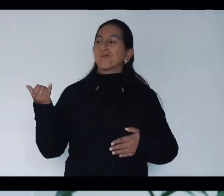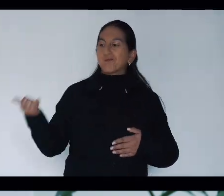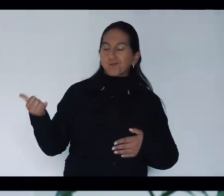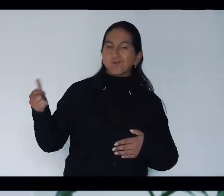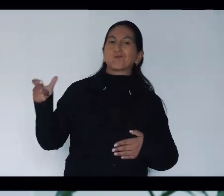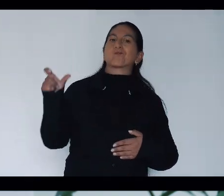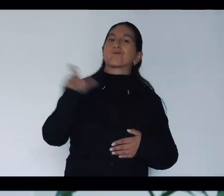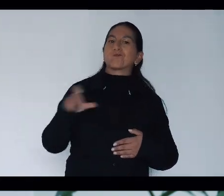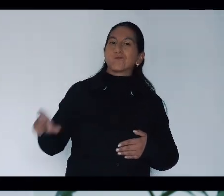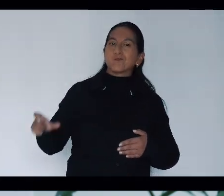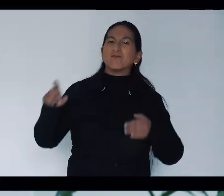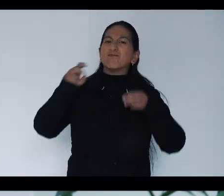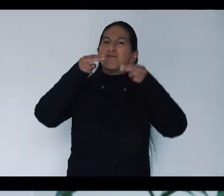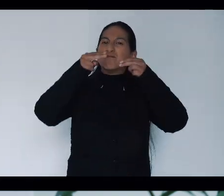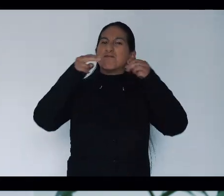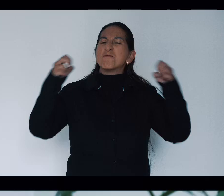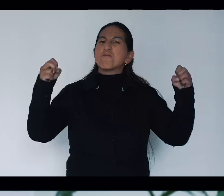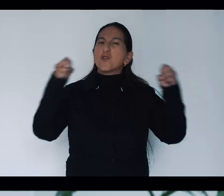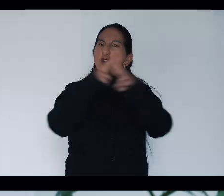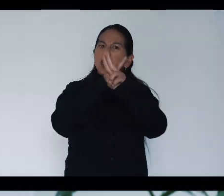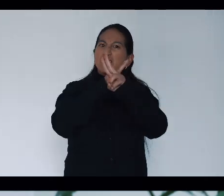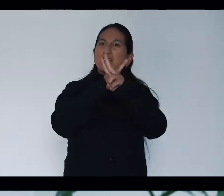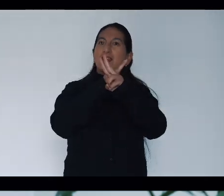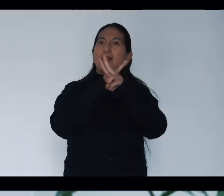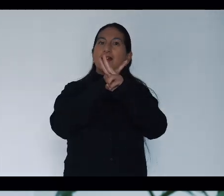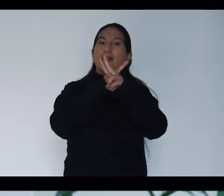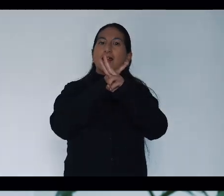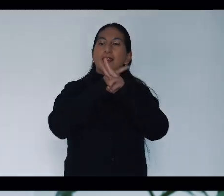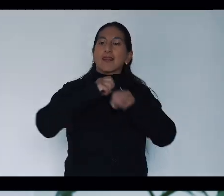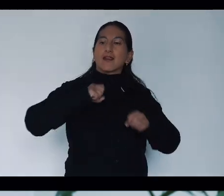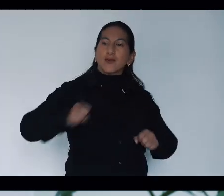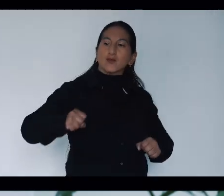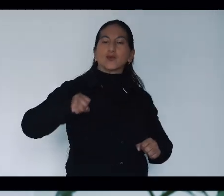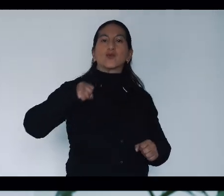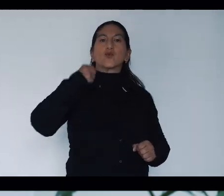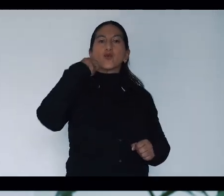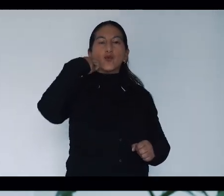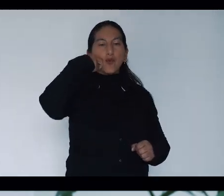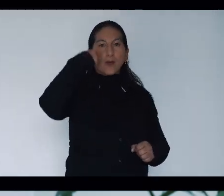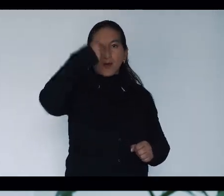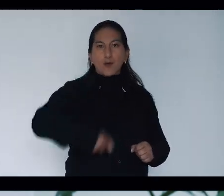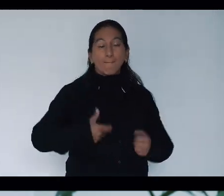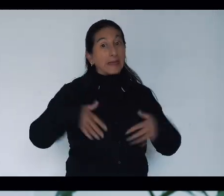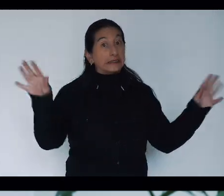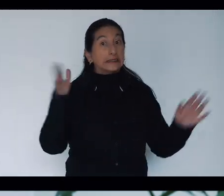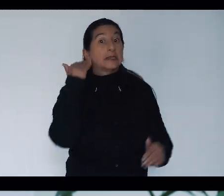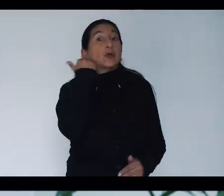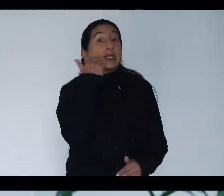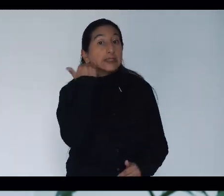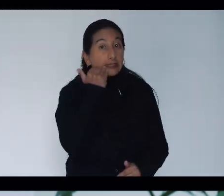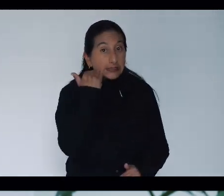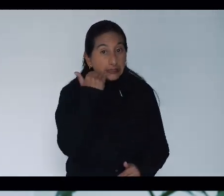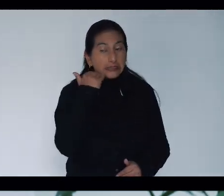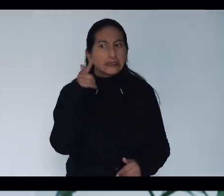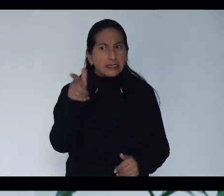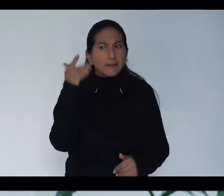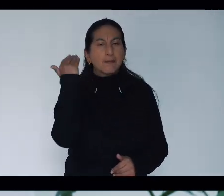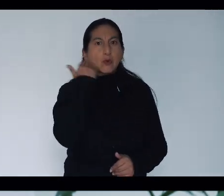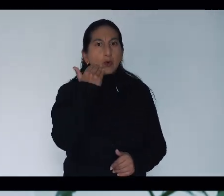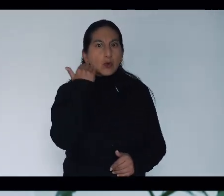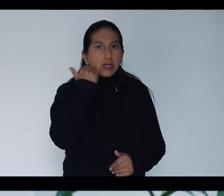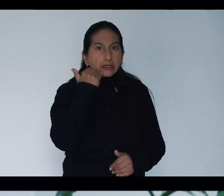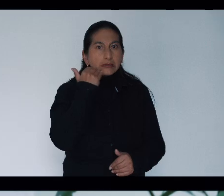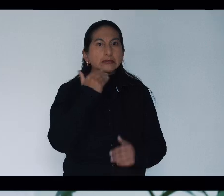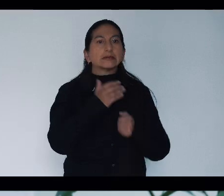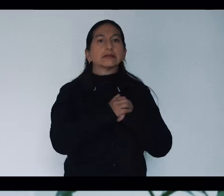la violación a los derechos humanos hacia nosotras las mujeres más que todo, ¿no? O sea, más allá de mujeres, pues a